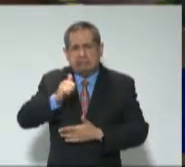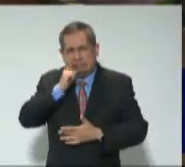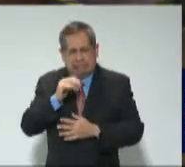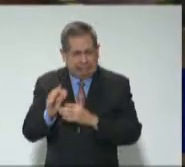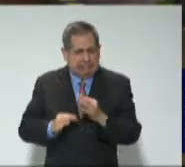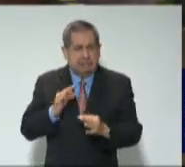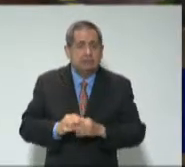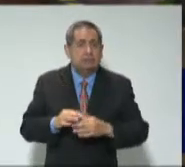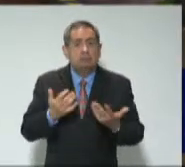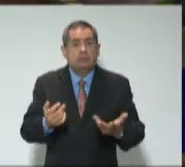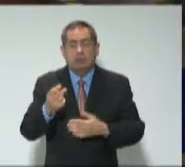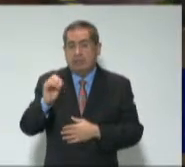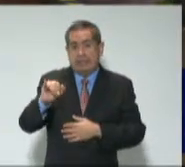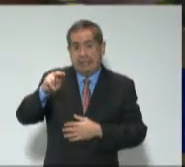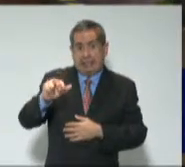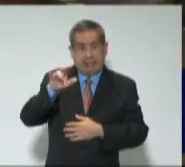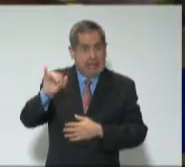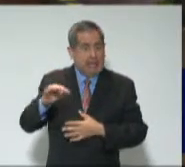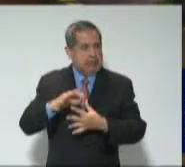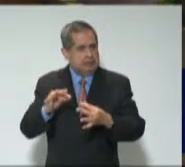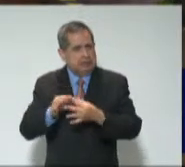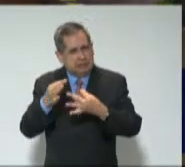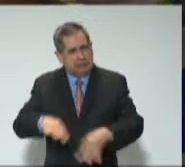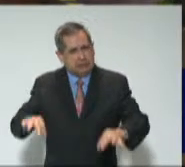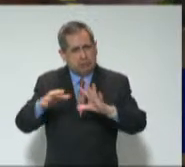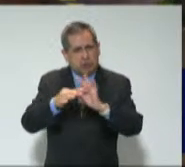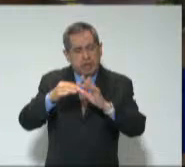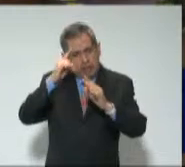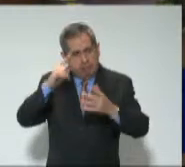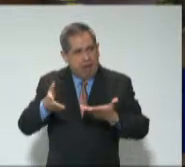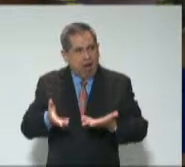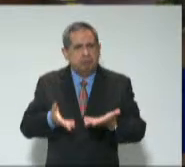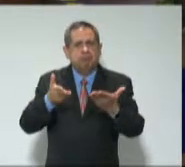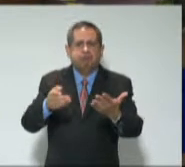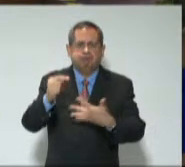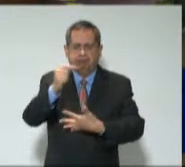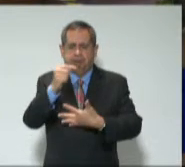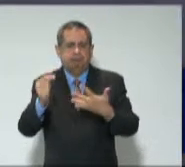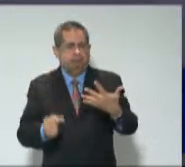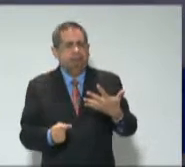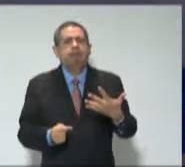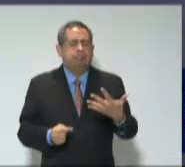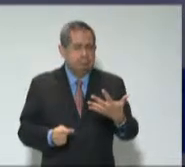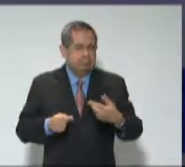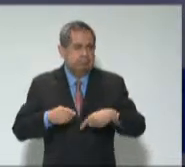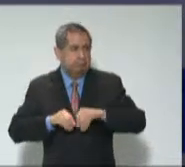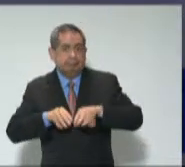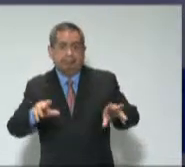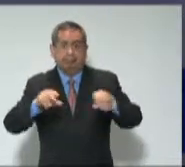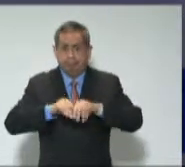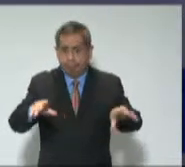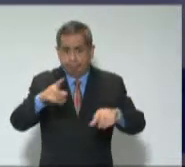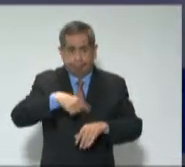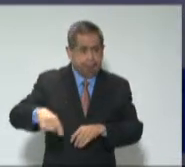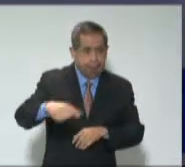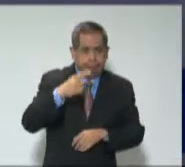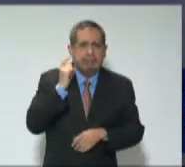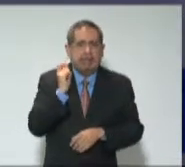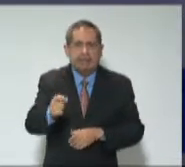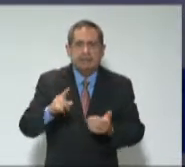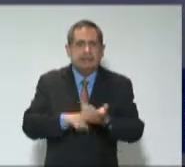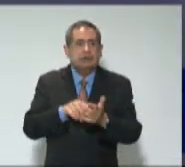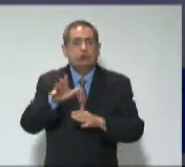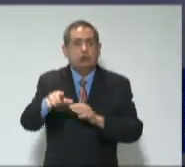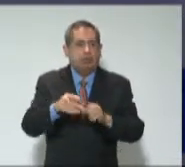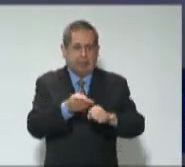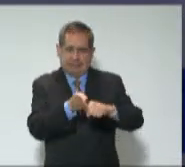el inay tiene un papel clave para colocar los temas y problemas más acuciantes que se expresan en torno